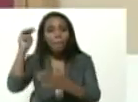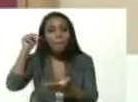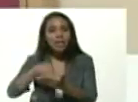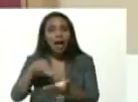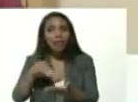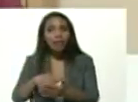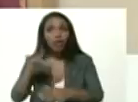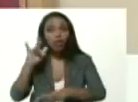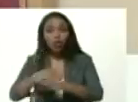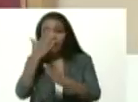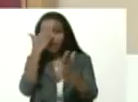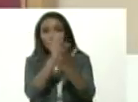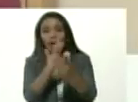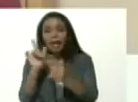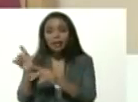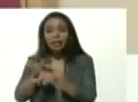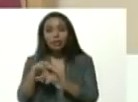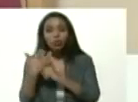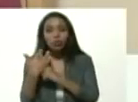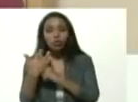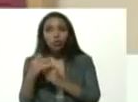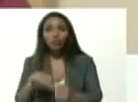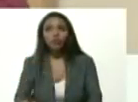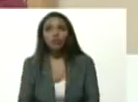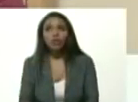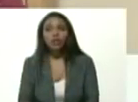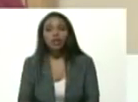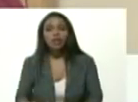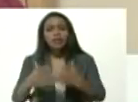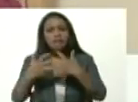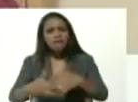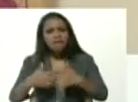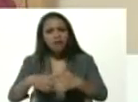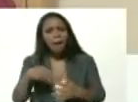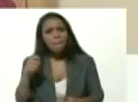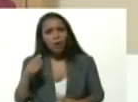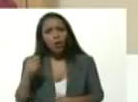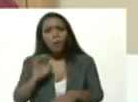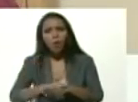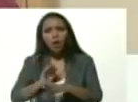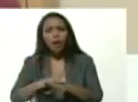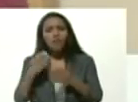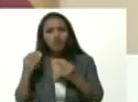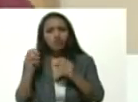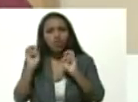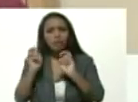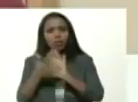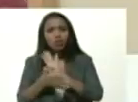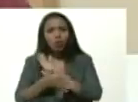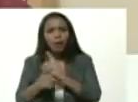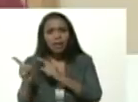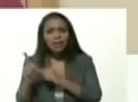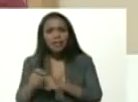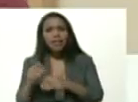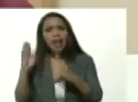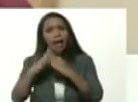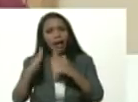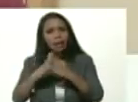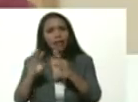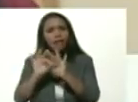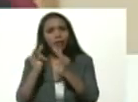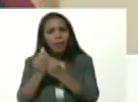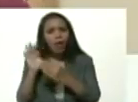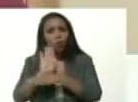le toca enfrentar esta situación, nos reflexione un poco, porque él me ha escrito mucho sobre este tema, el tema del hogar, de la familia,